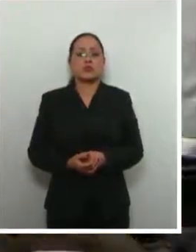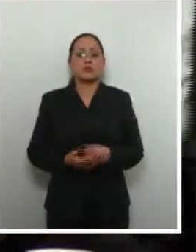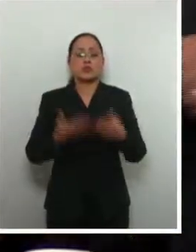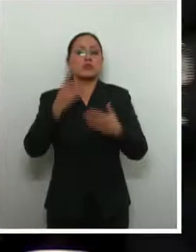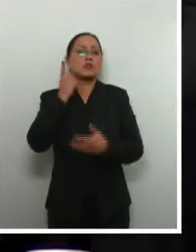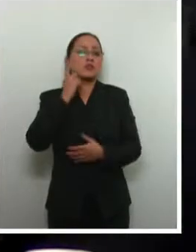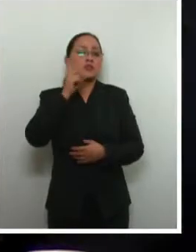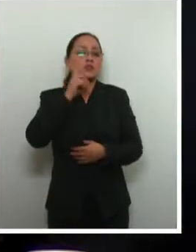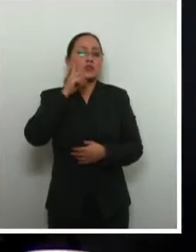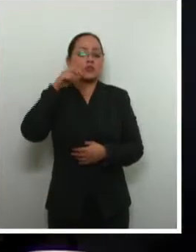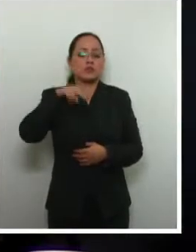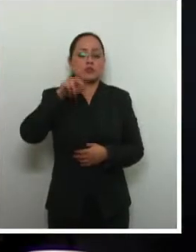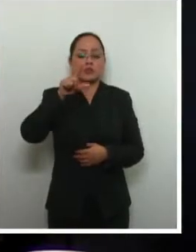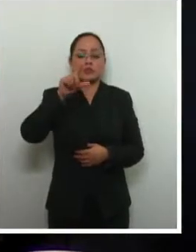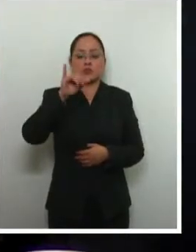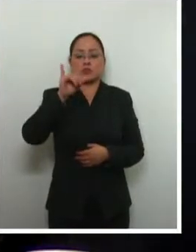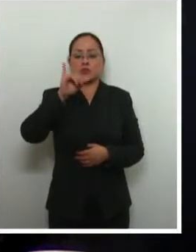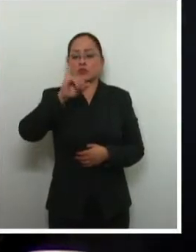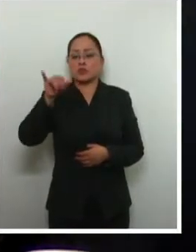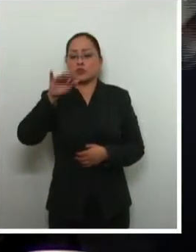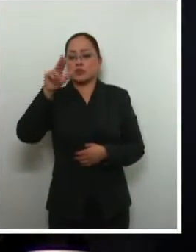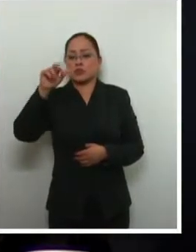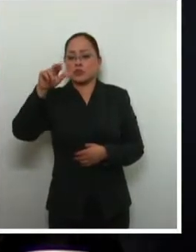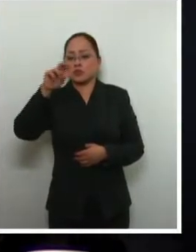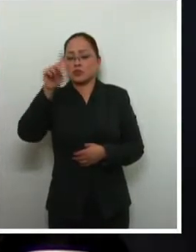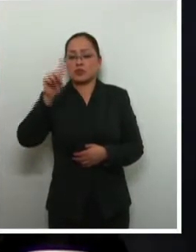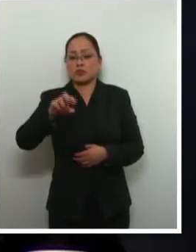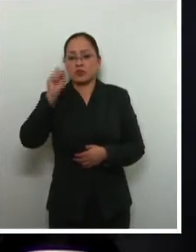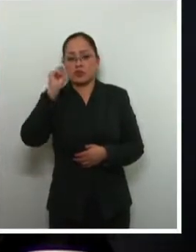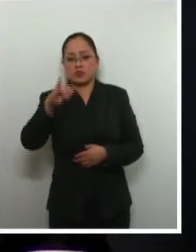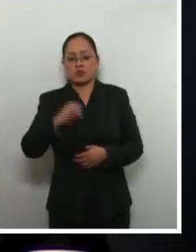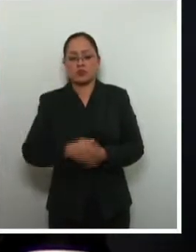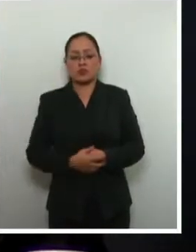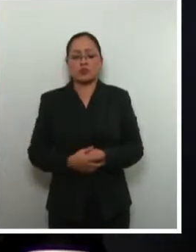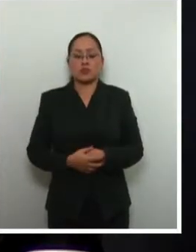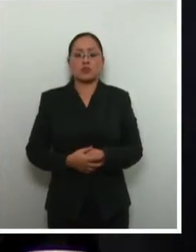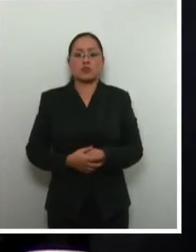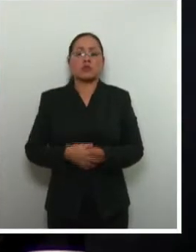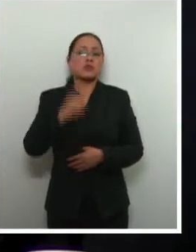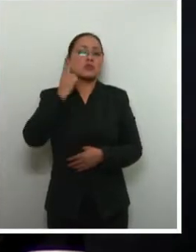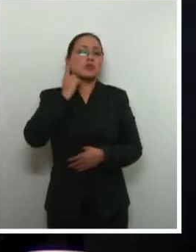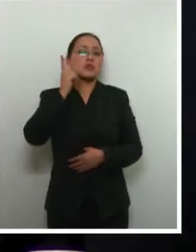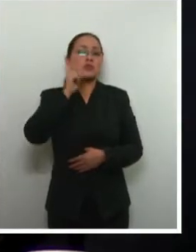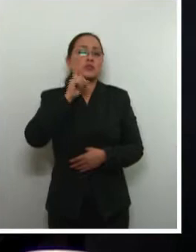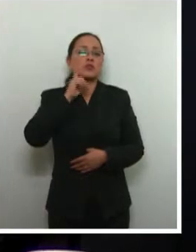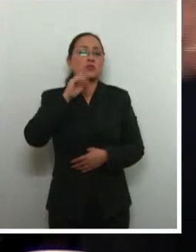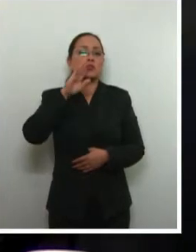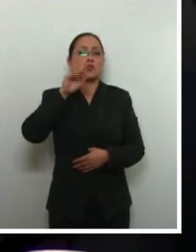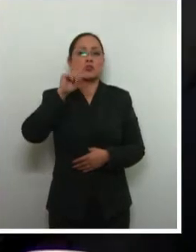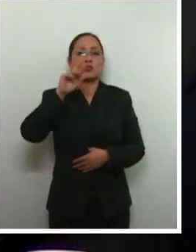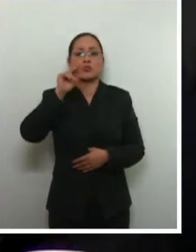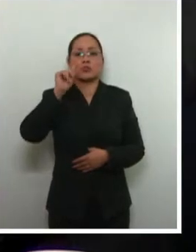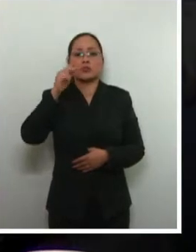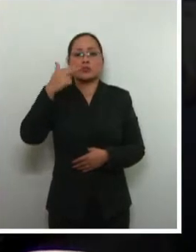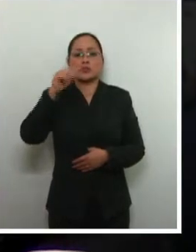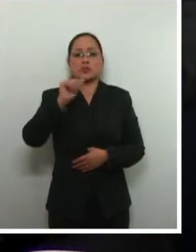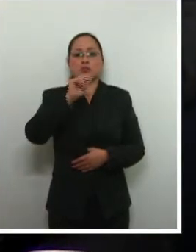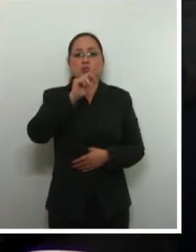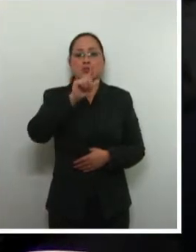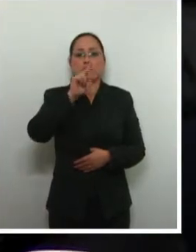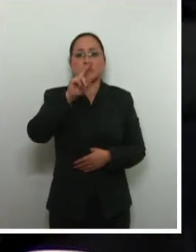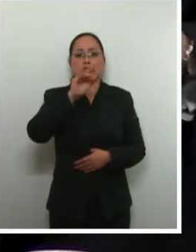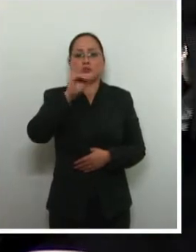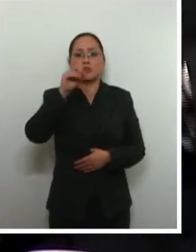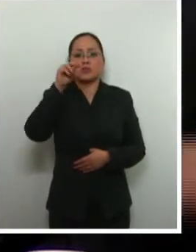Diputada Nelly Juárez. A favor. La diputada Berta Luján. A favor.